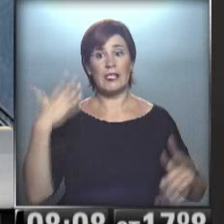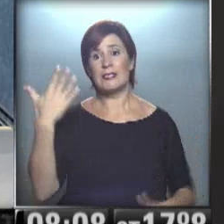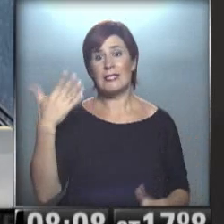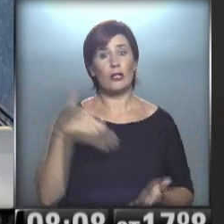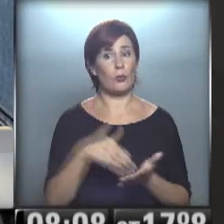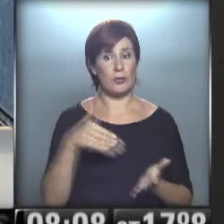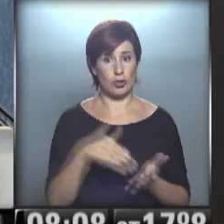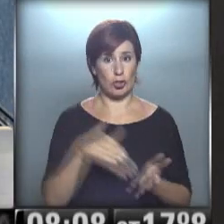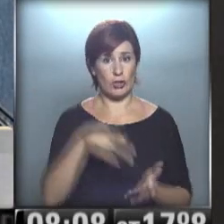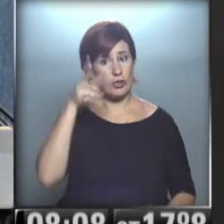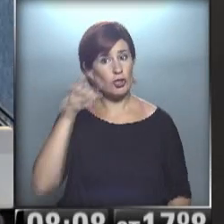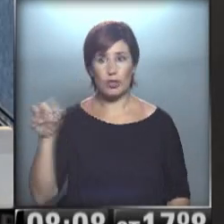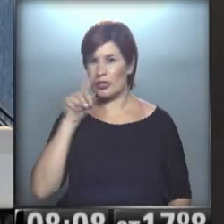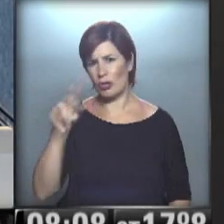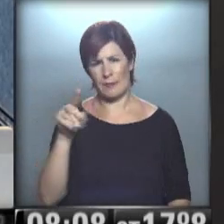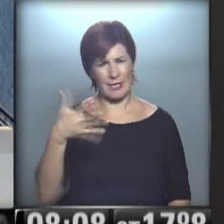5.907.860. Teníamos